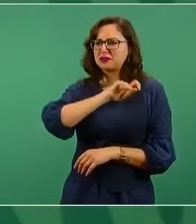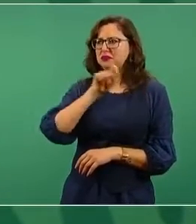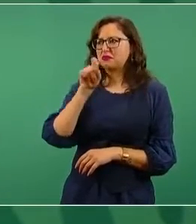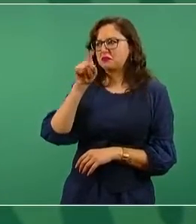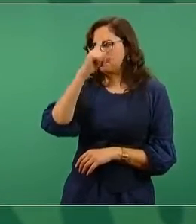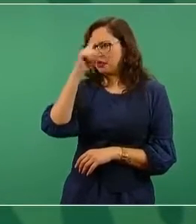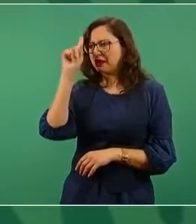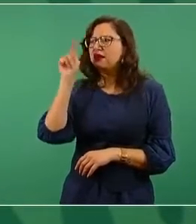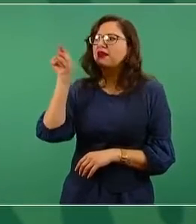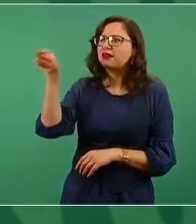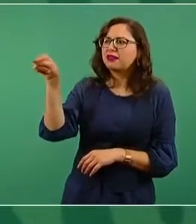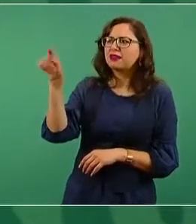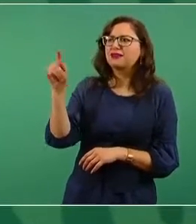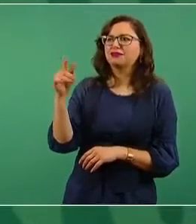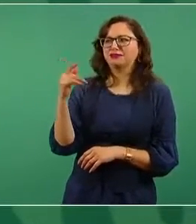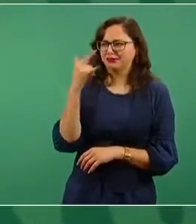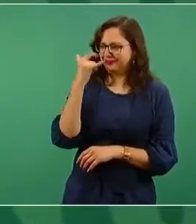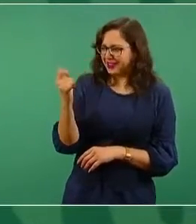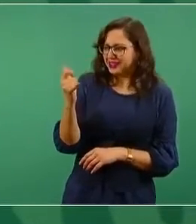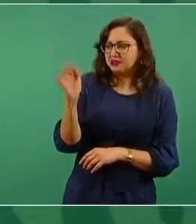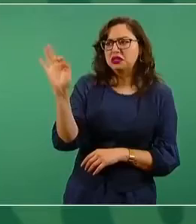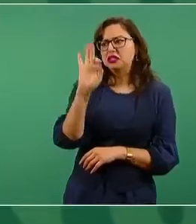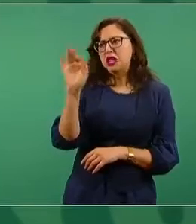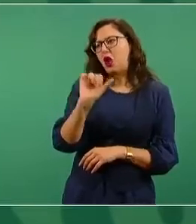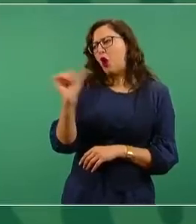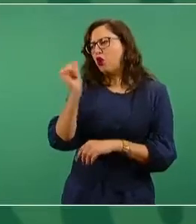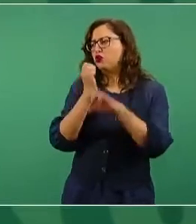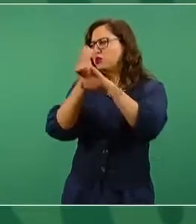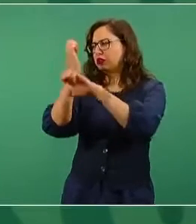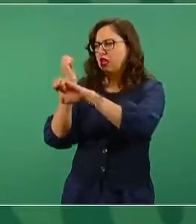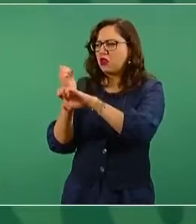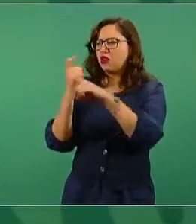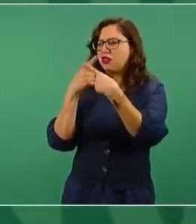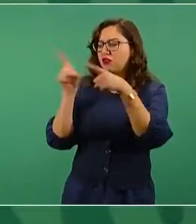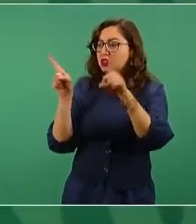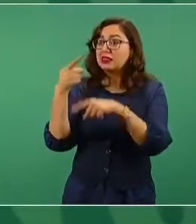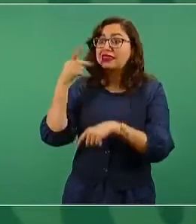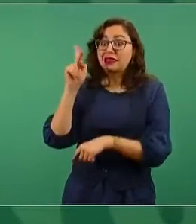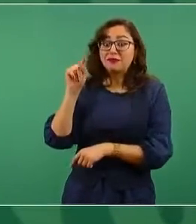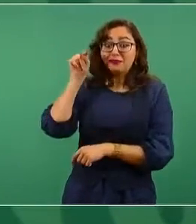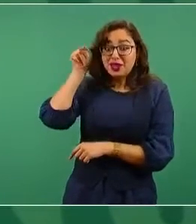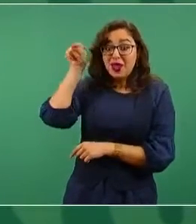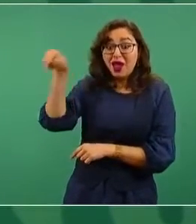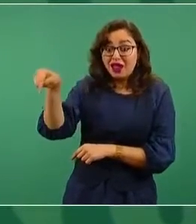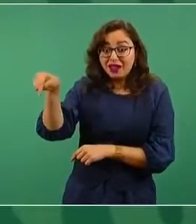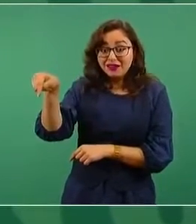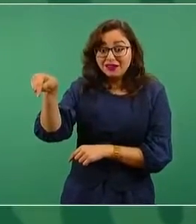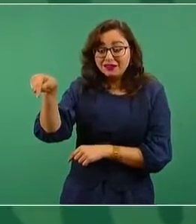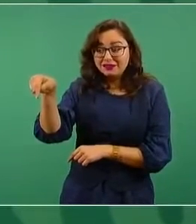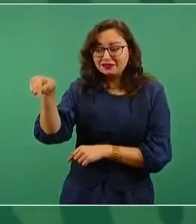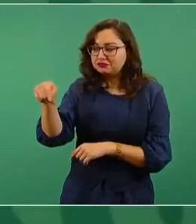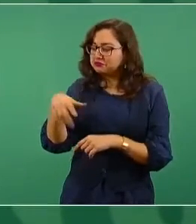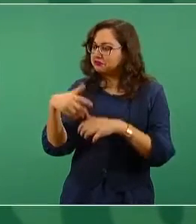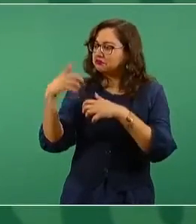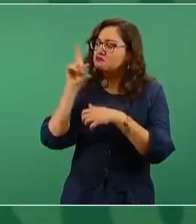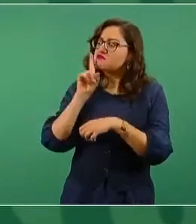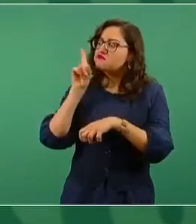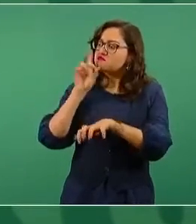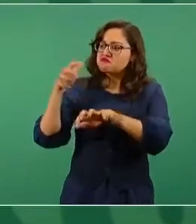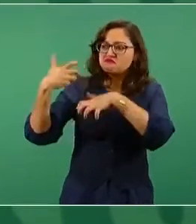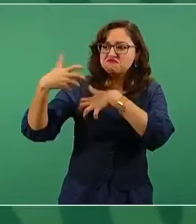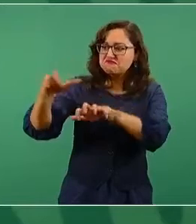así, pero está yo viendo de que no van a